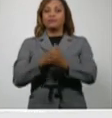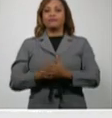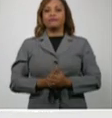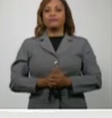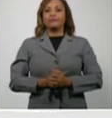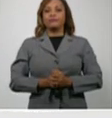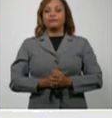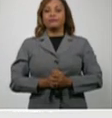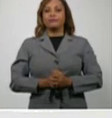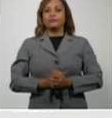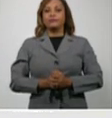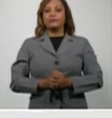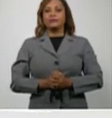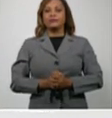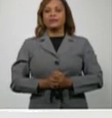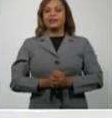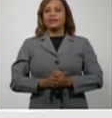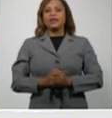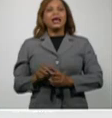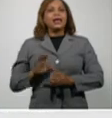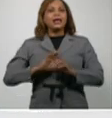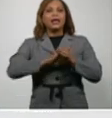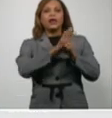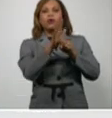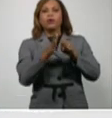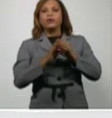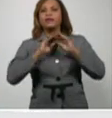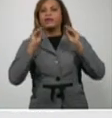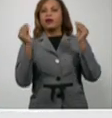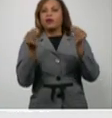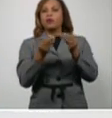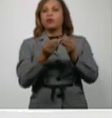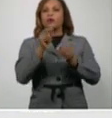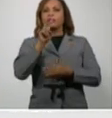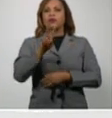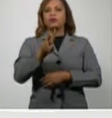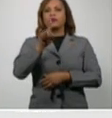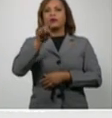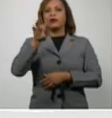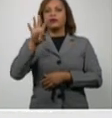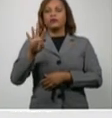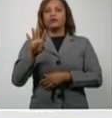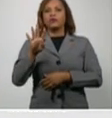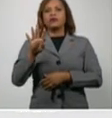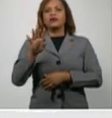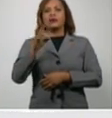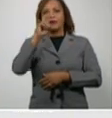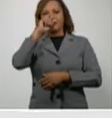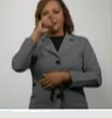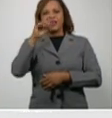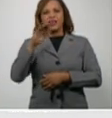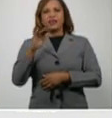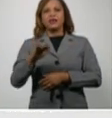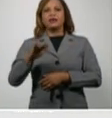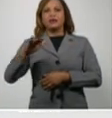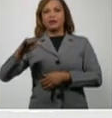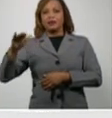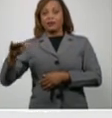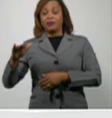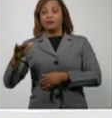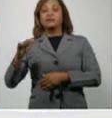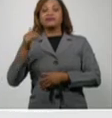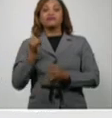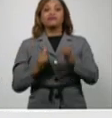En toda la pandemia se acumulan 214 lactantes que han sido diagnosticados